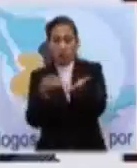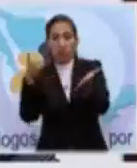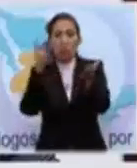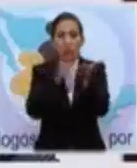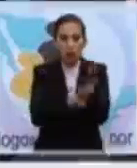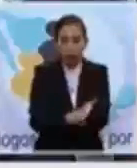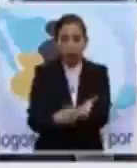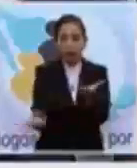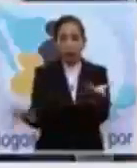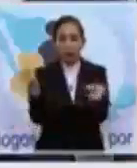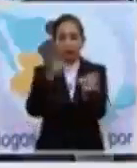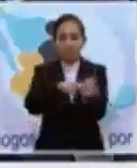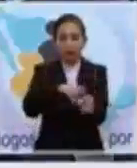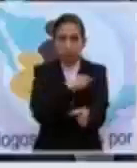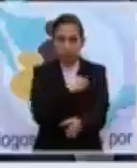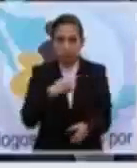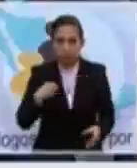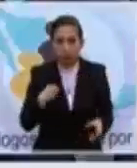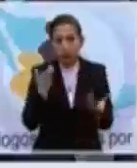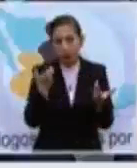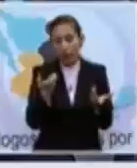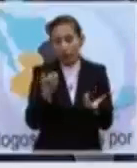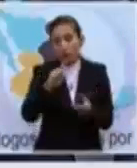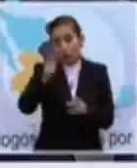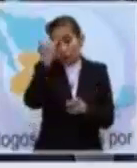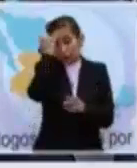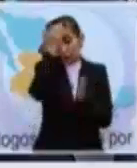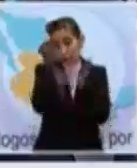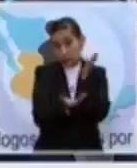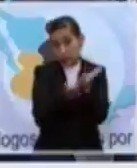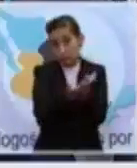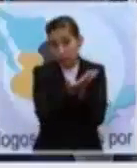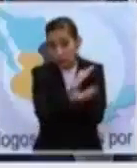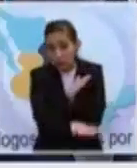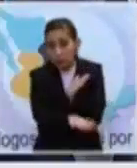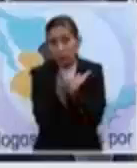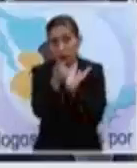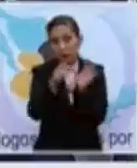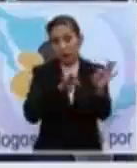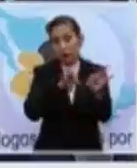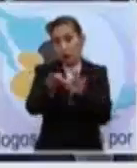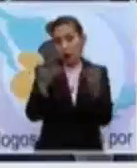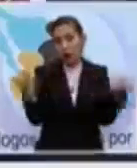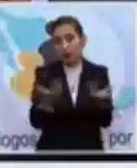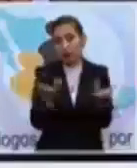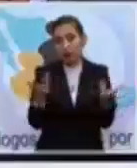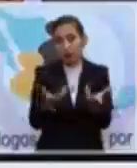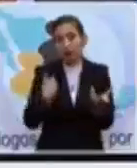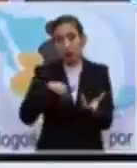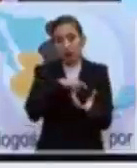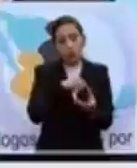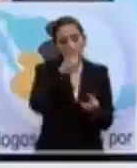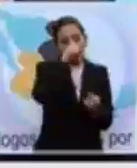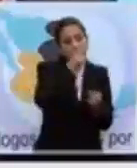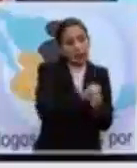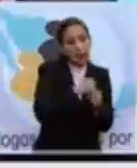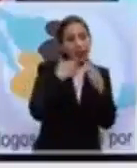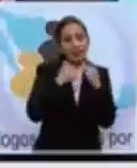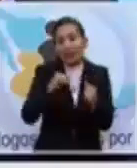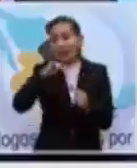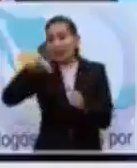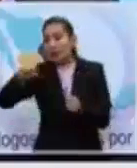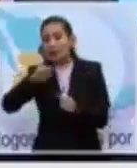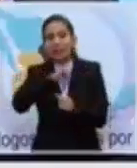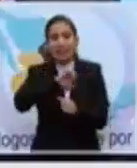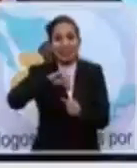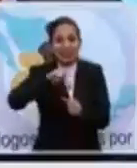coberturas. Esto es lo que es la propuesta y son las mesas de acción que se han estado trabajando con la Secretaría de Hacienda, el IMSS y el